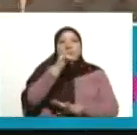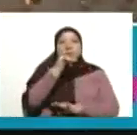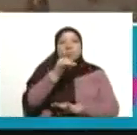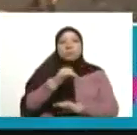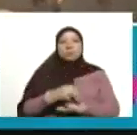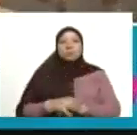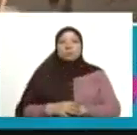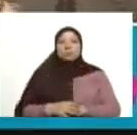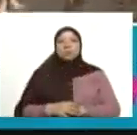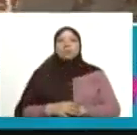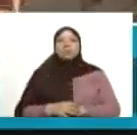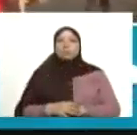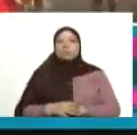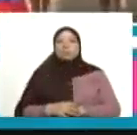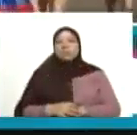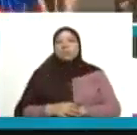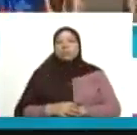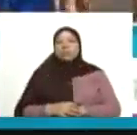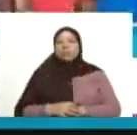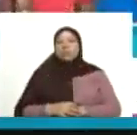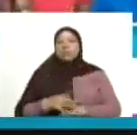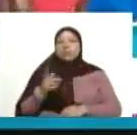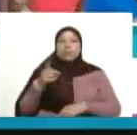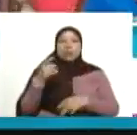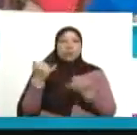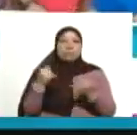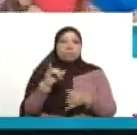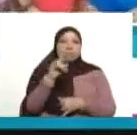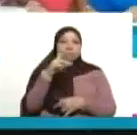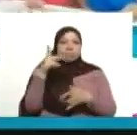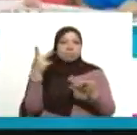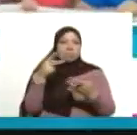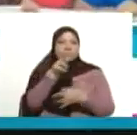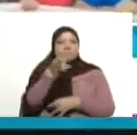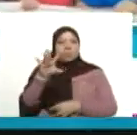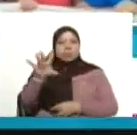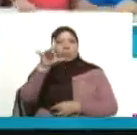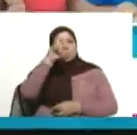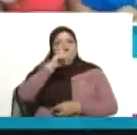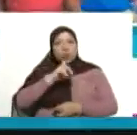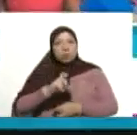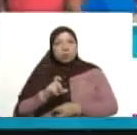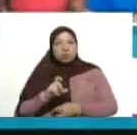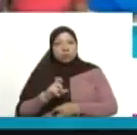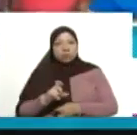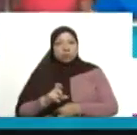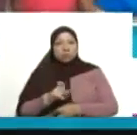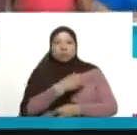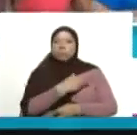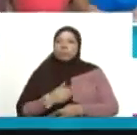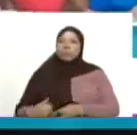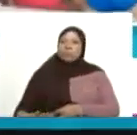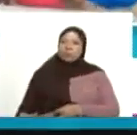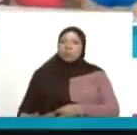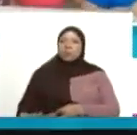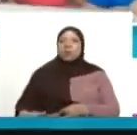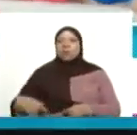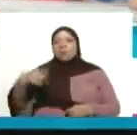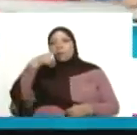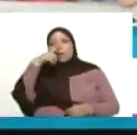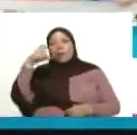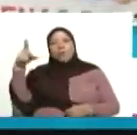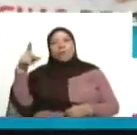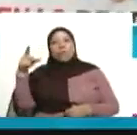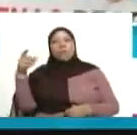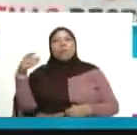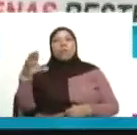que fue atropellado en mucho tiempo. Y en estos 25 años, mi presidente, los pueblos indígenas que